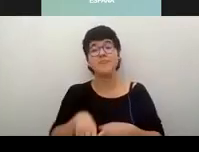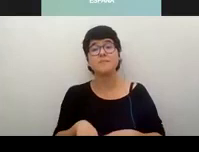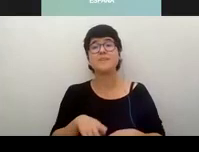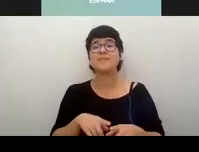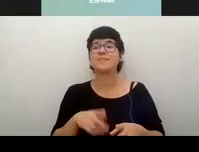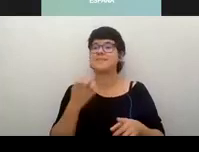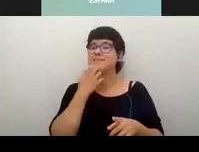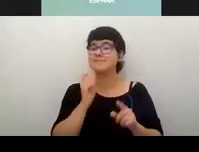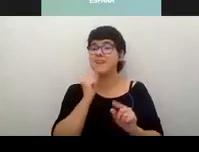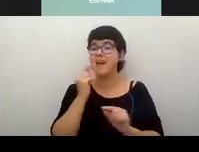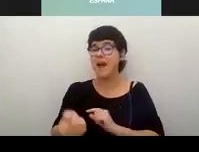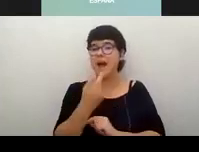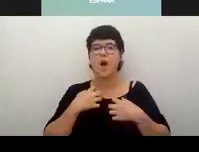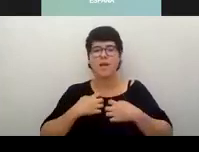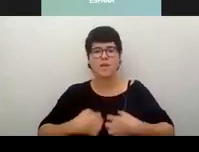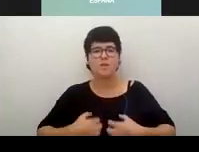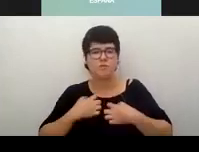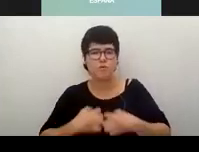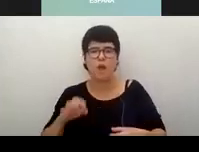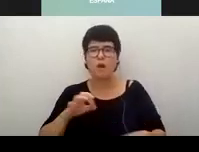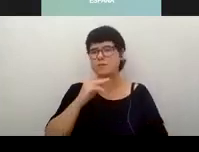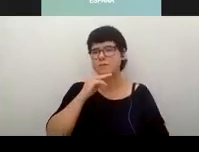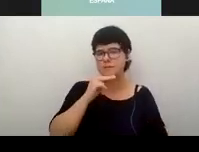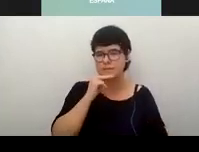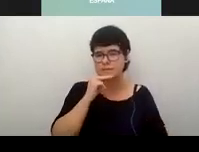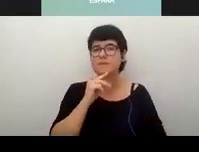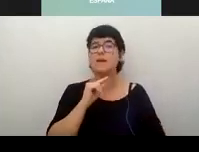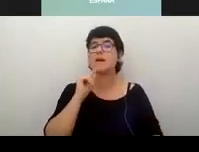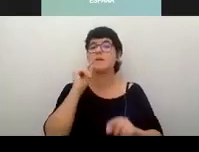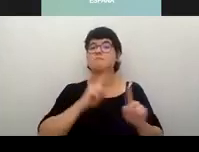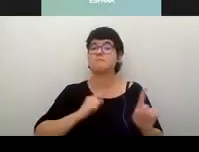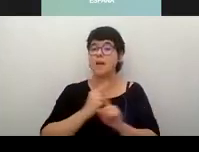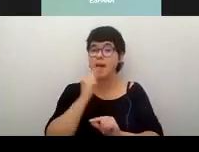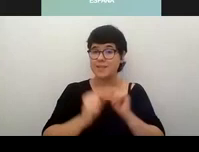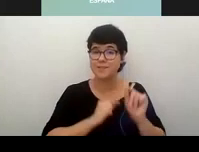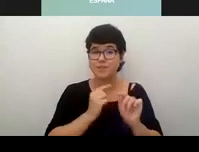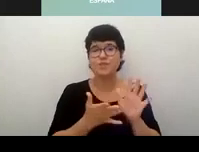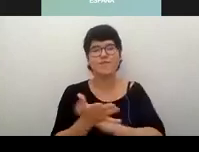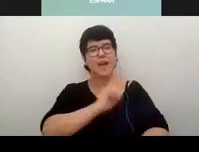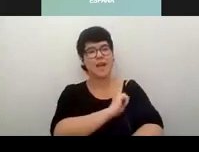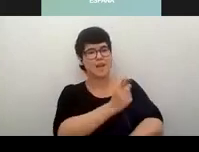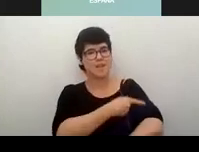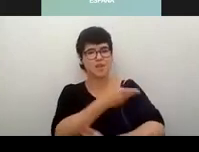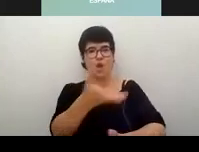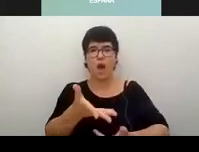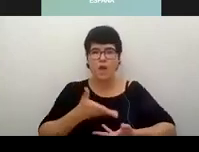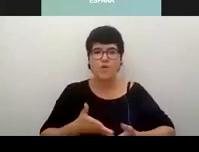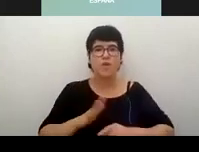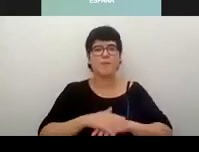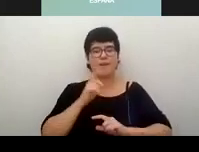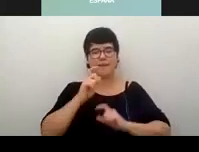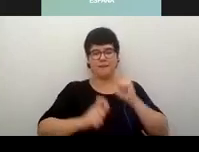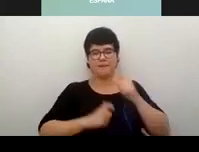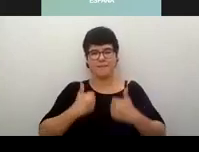un catarro, de un cuadro, una neumonía, una infección urinaria donde nos hayan dado un antibiótico, realizar ejercicio físico ayuda